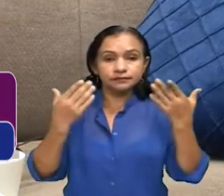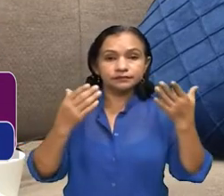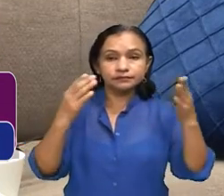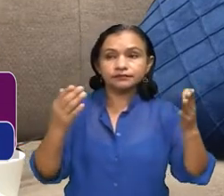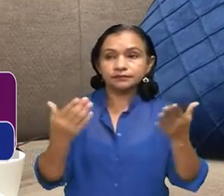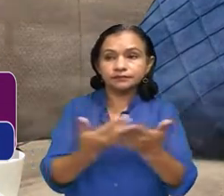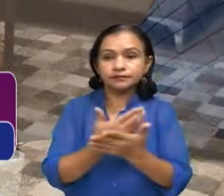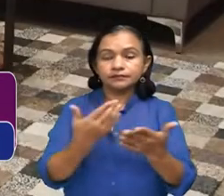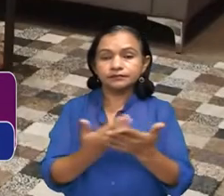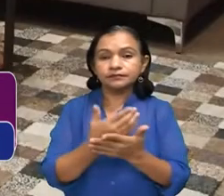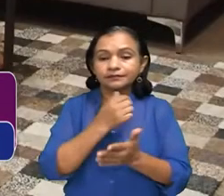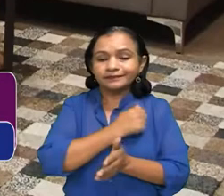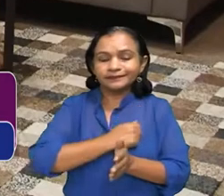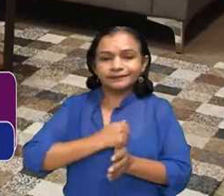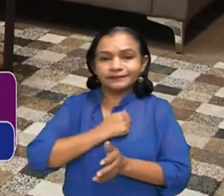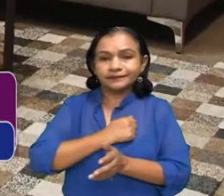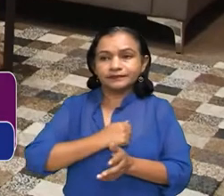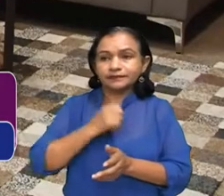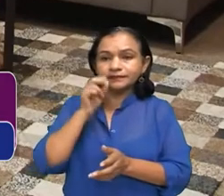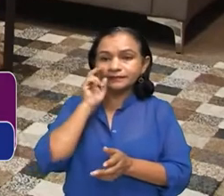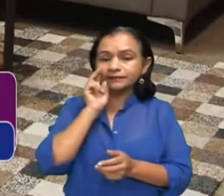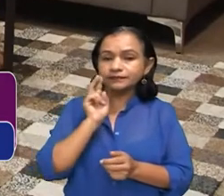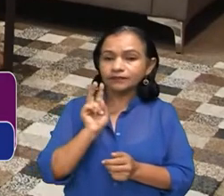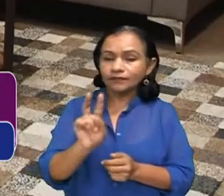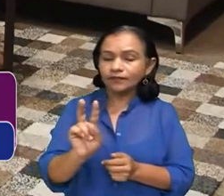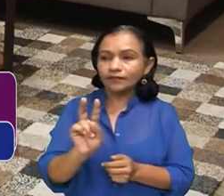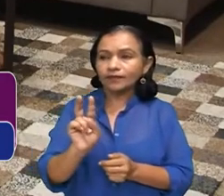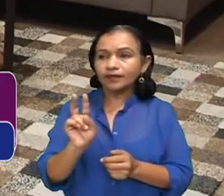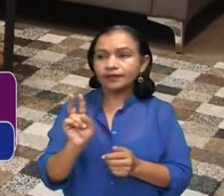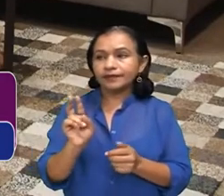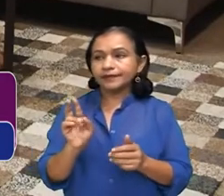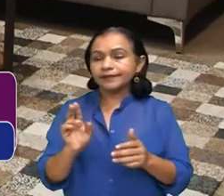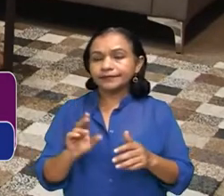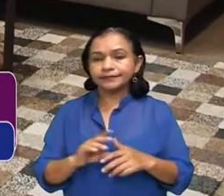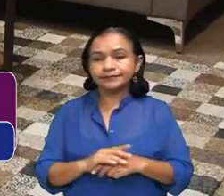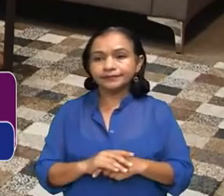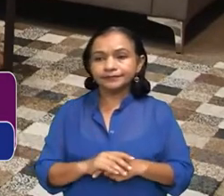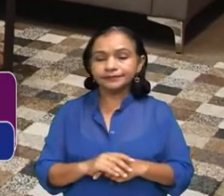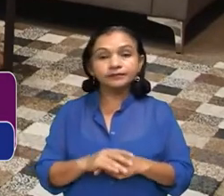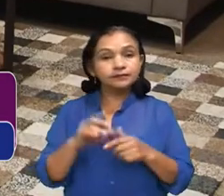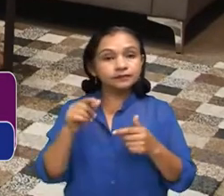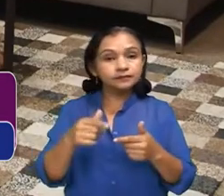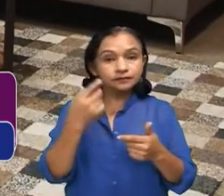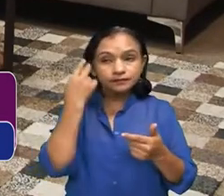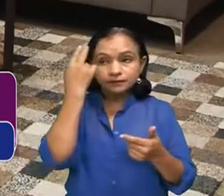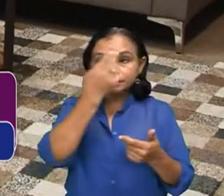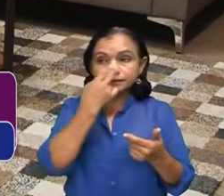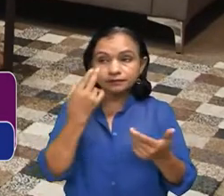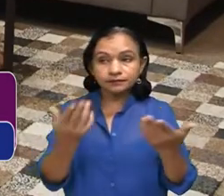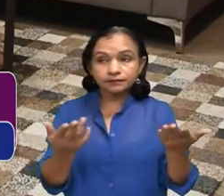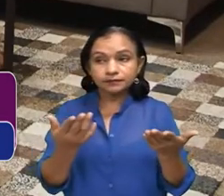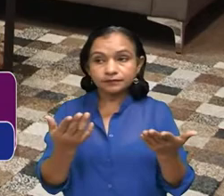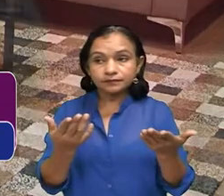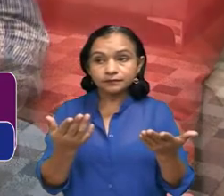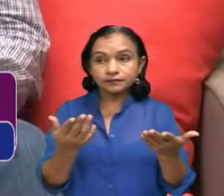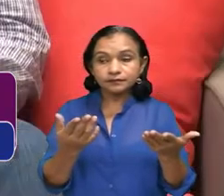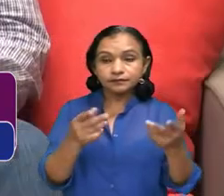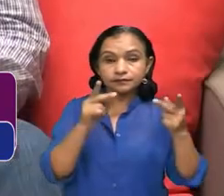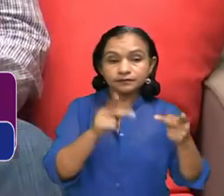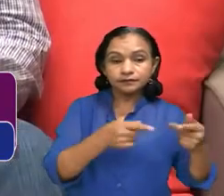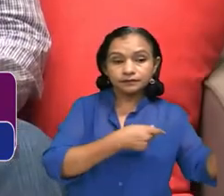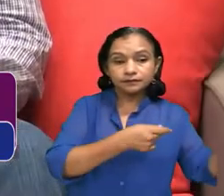algo que, discúlpeme que la interrumpa, que he visto, no quisiera desaprovechar el espacio para decirlo también, y es la interacción entre los